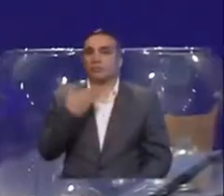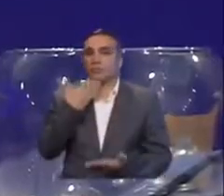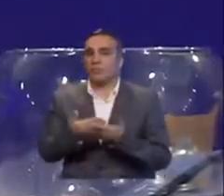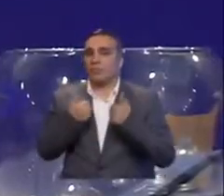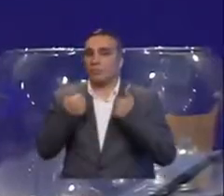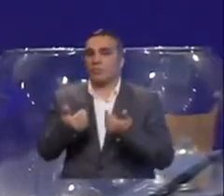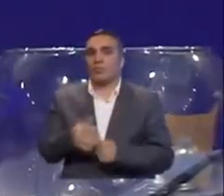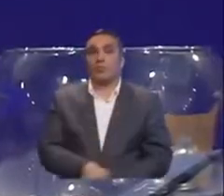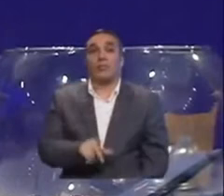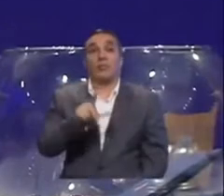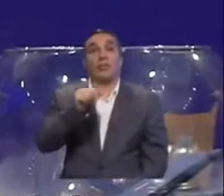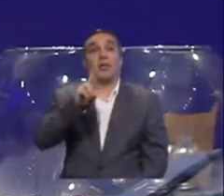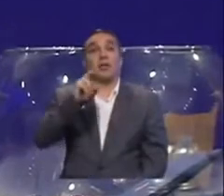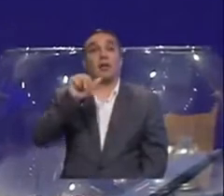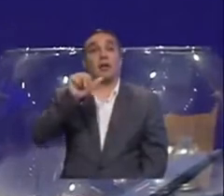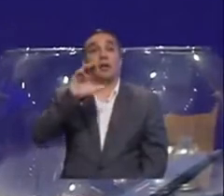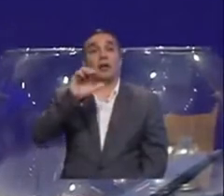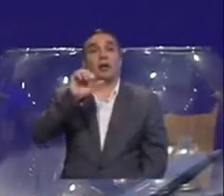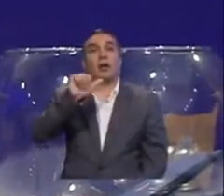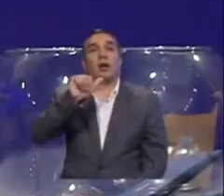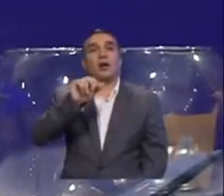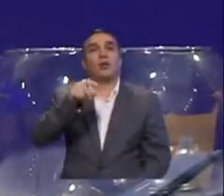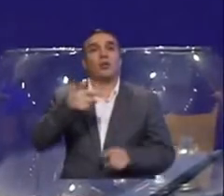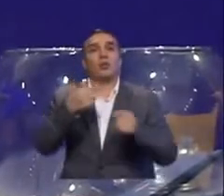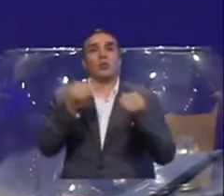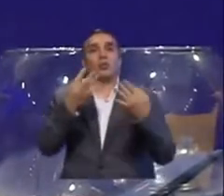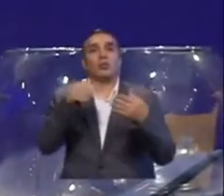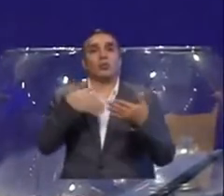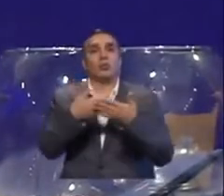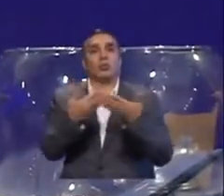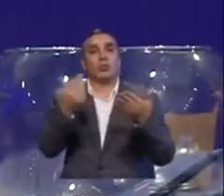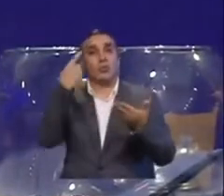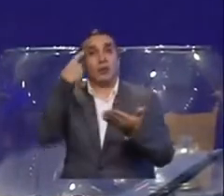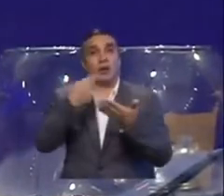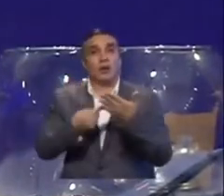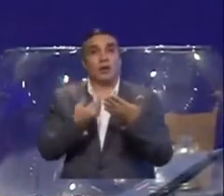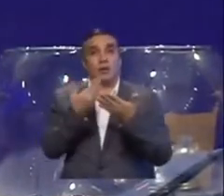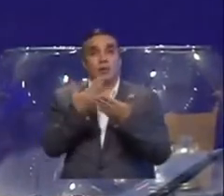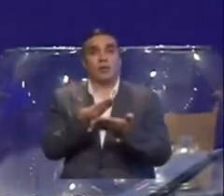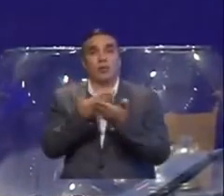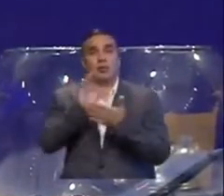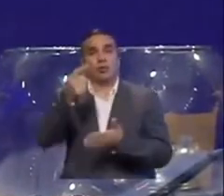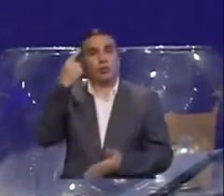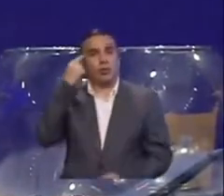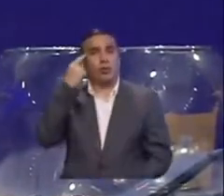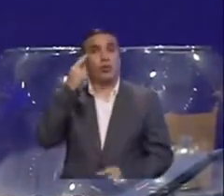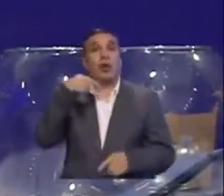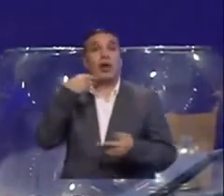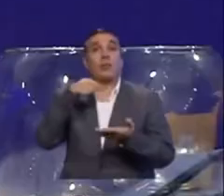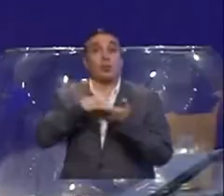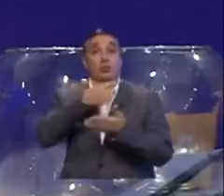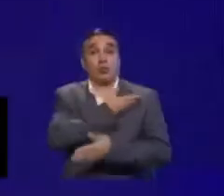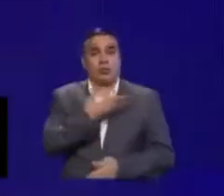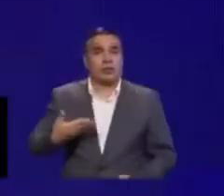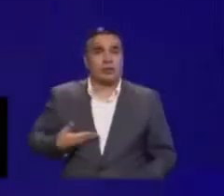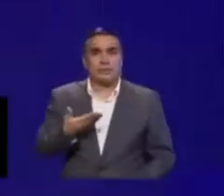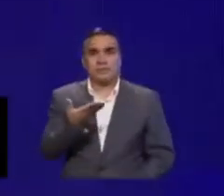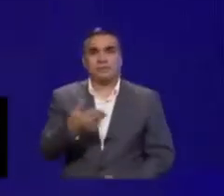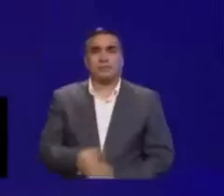Candidato Larrea, ¿cuánta coincidencia encuentra entre estos argumentos para implementarlos en su gobierno de llegar a Carondelet?